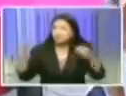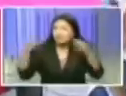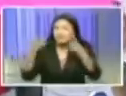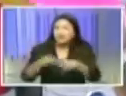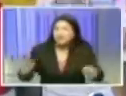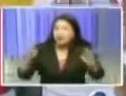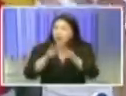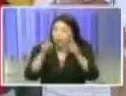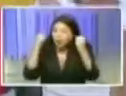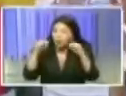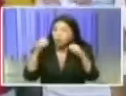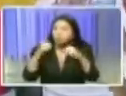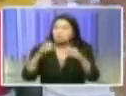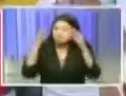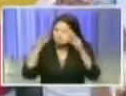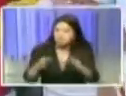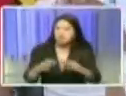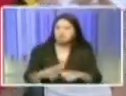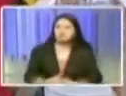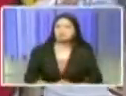y de calidad.